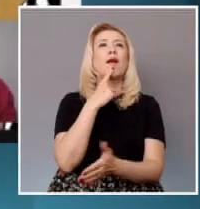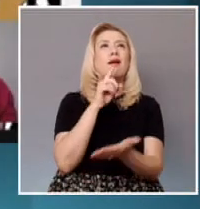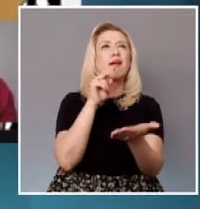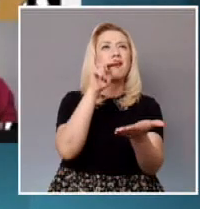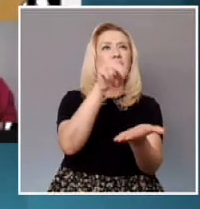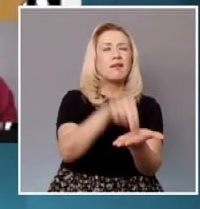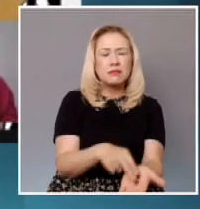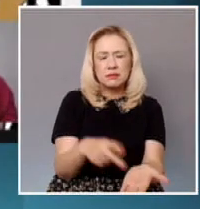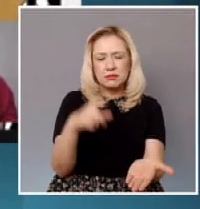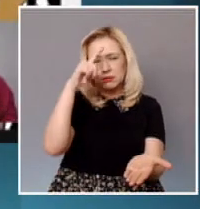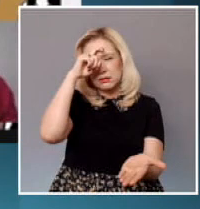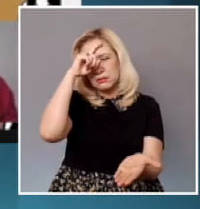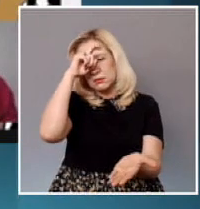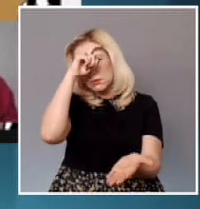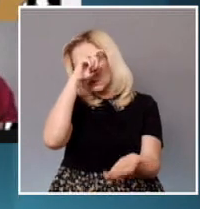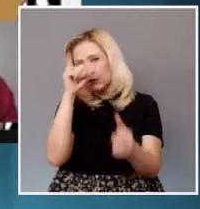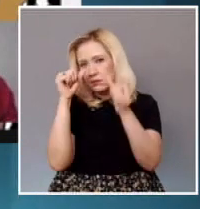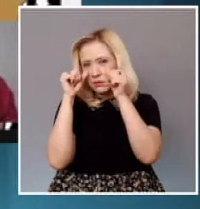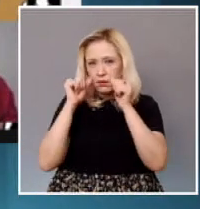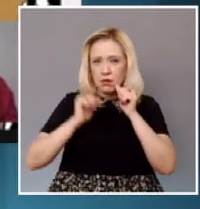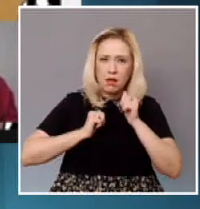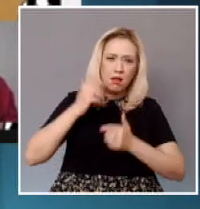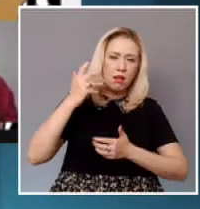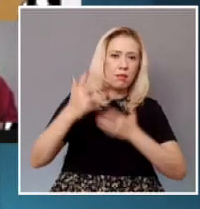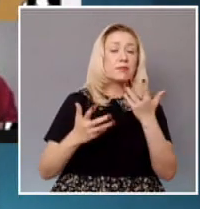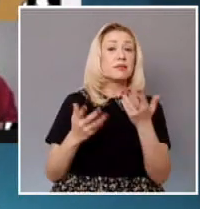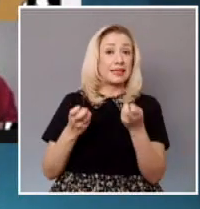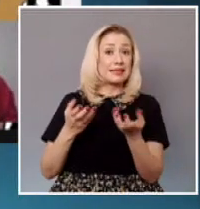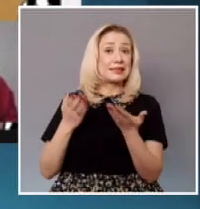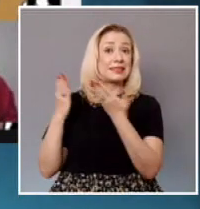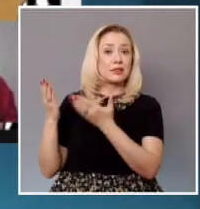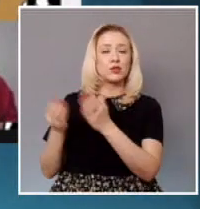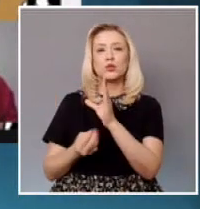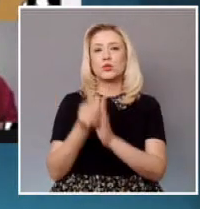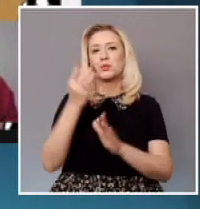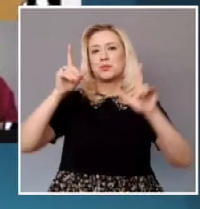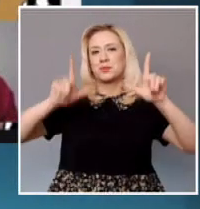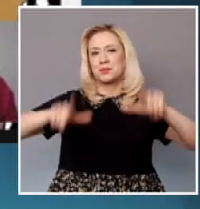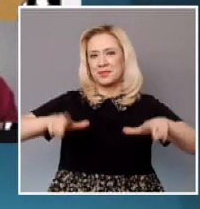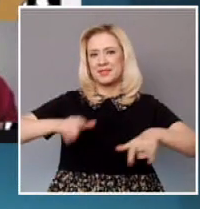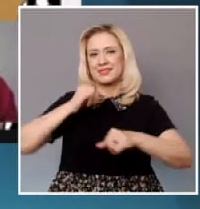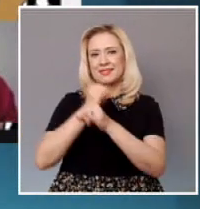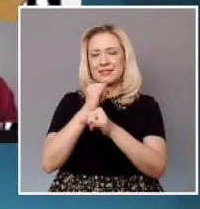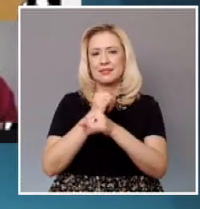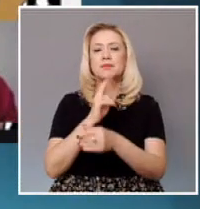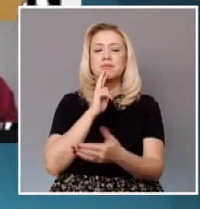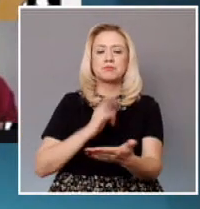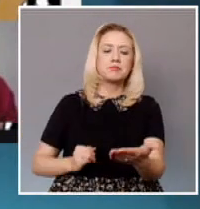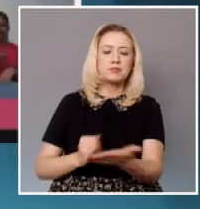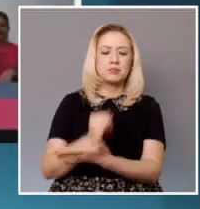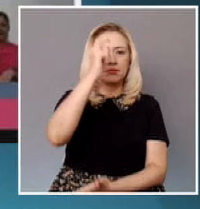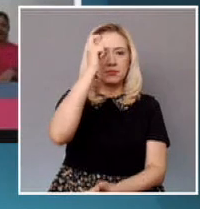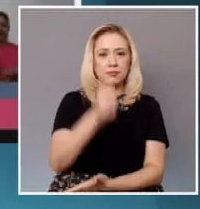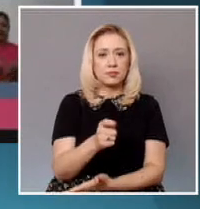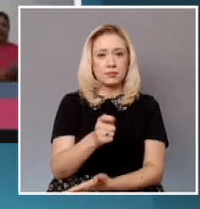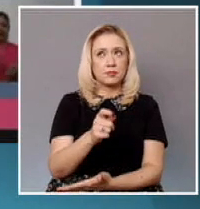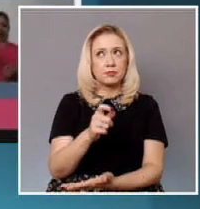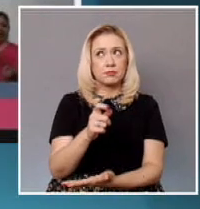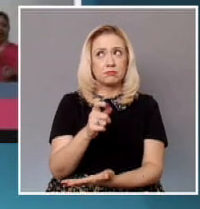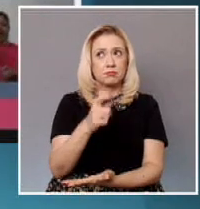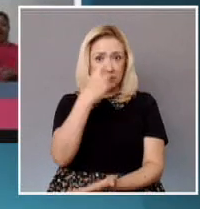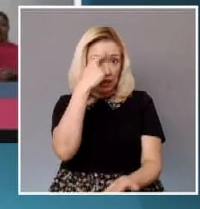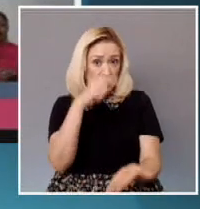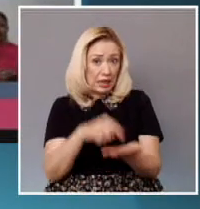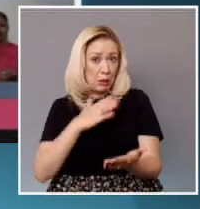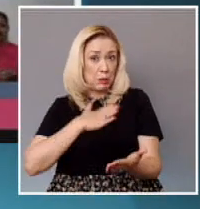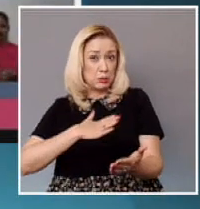El Instituto Federal de Defensoría Pública presentó el micrositio Una sentencia es sinónimo de justicia del Instituto Mexicano